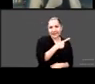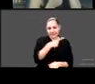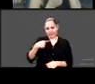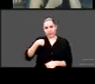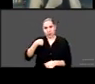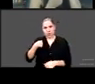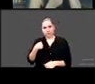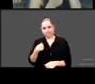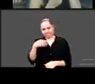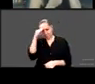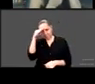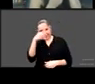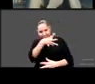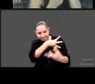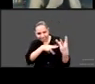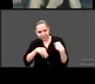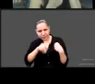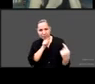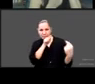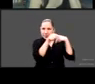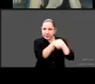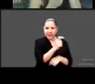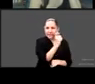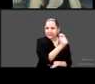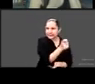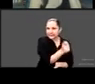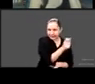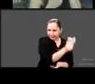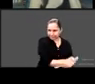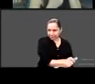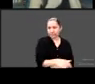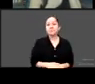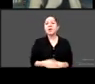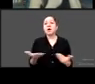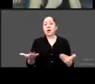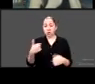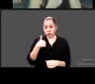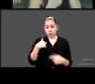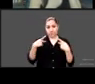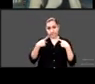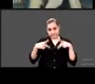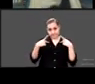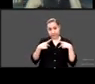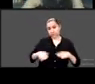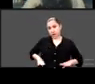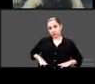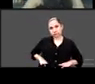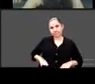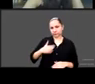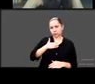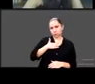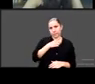este paradigma, donde yo, educador, me ubico como identificador y persona que le cubre necesidades,